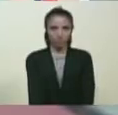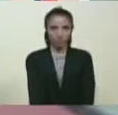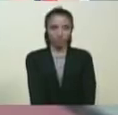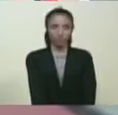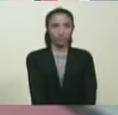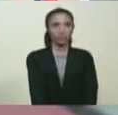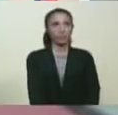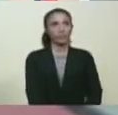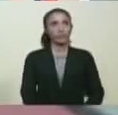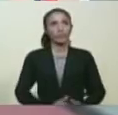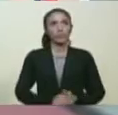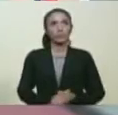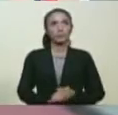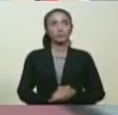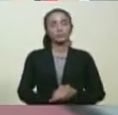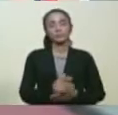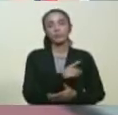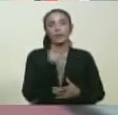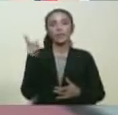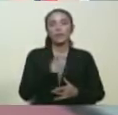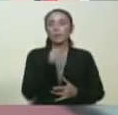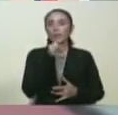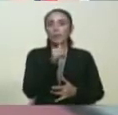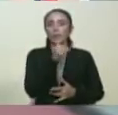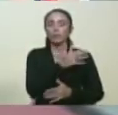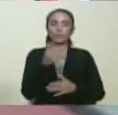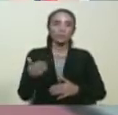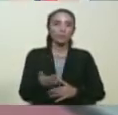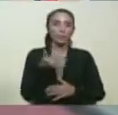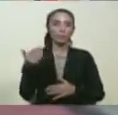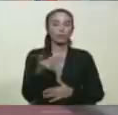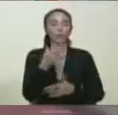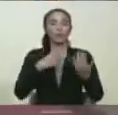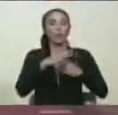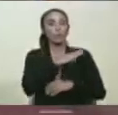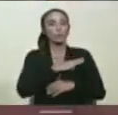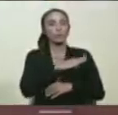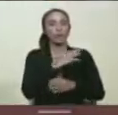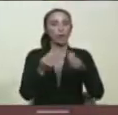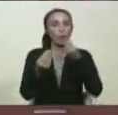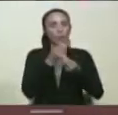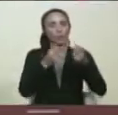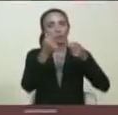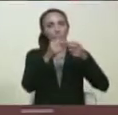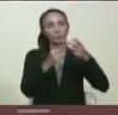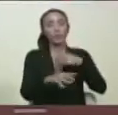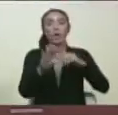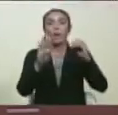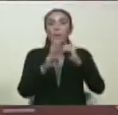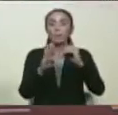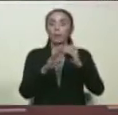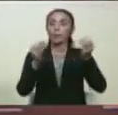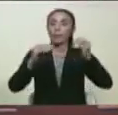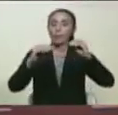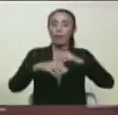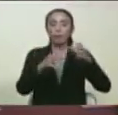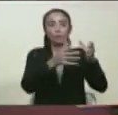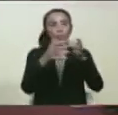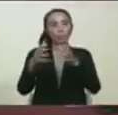sobre el Petro. Con la agenda económica bolivariana, la gran misión de abastecimiento soberana y el Petro... Estamos